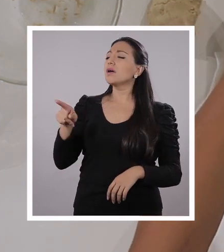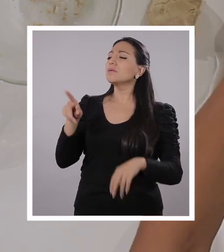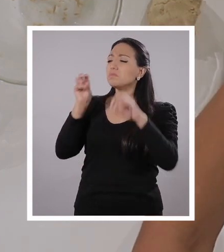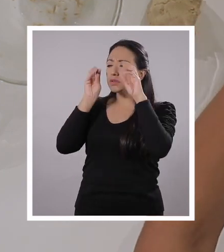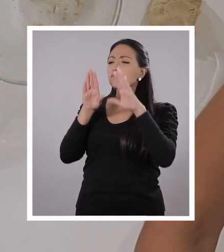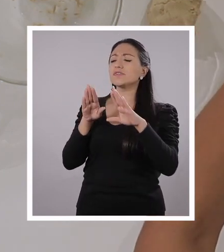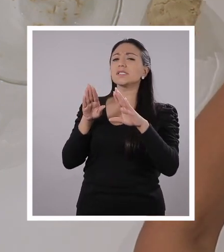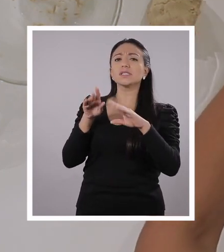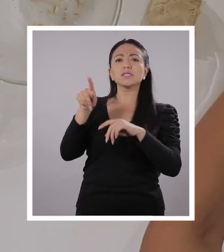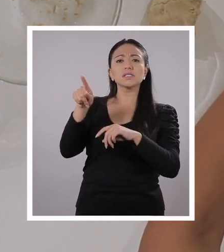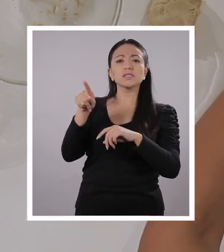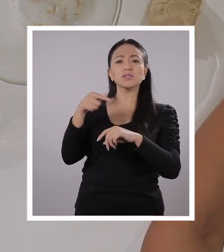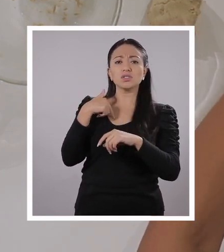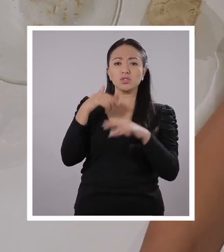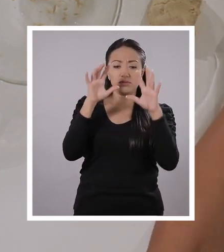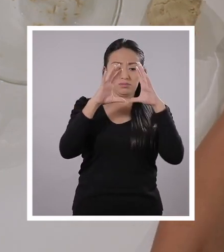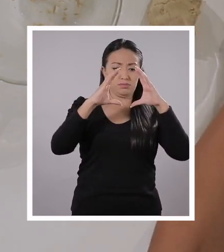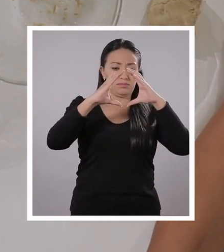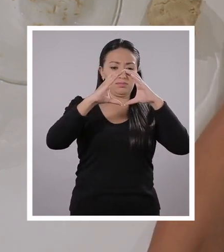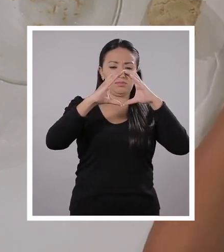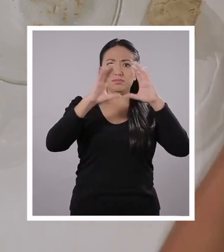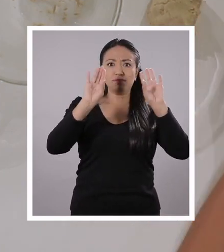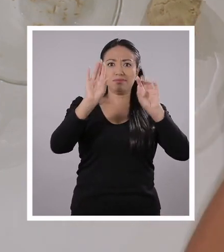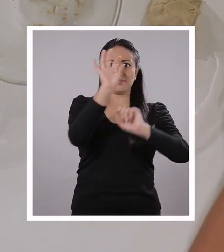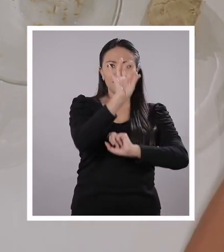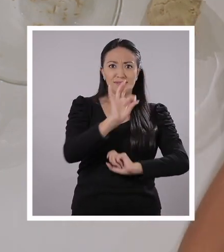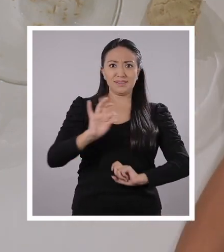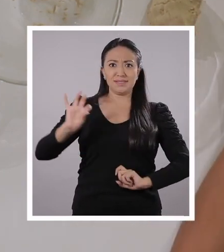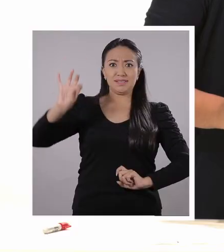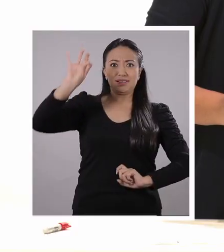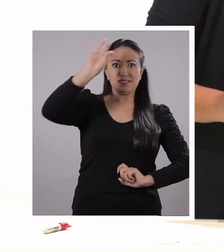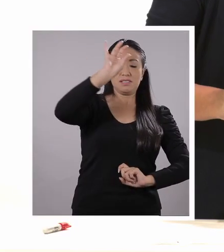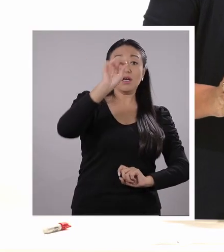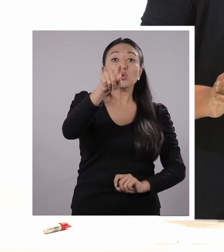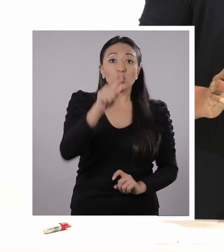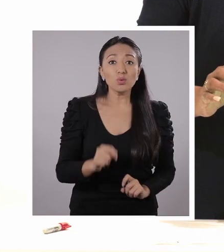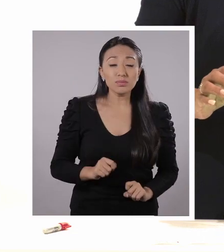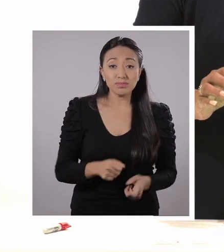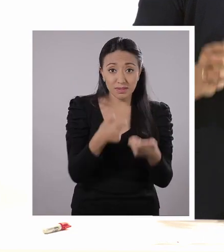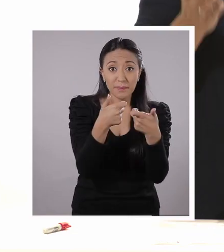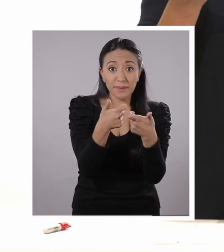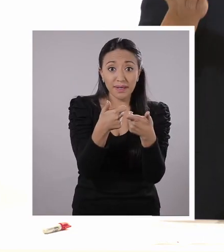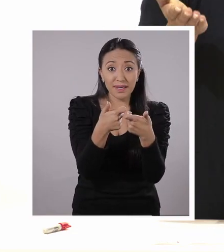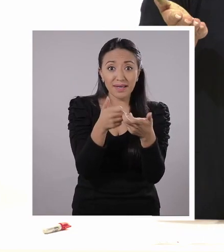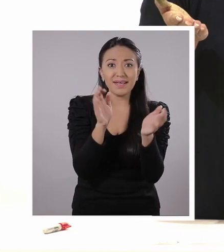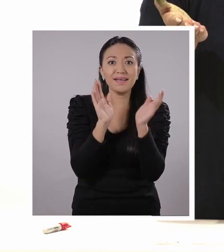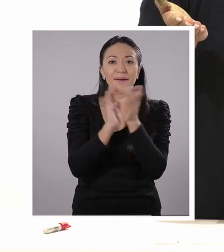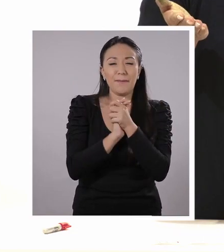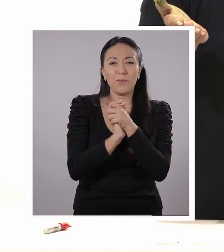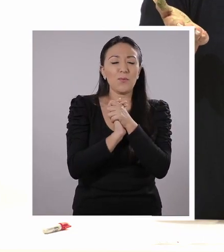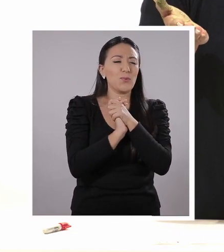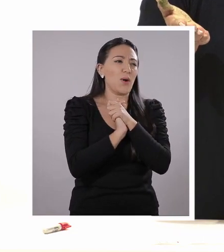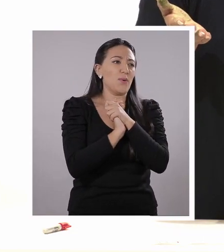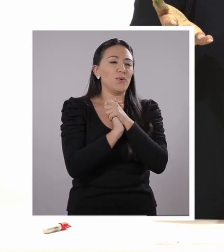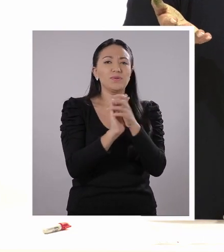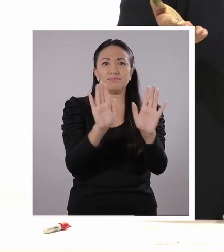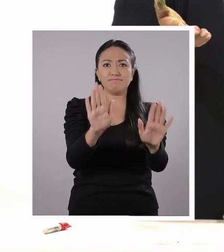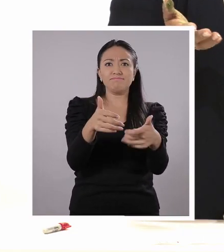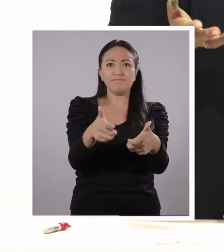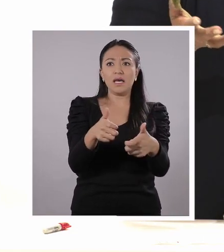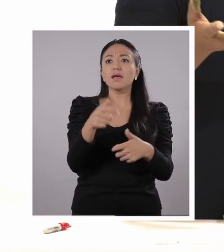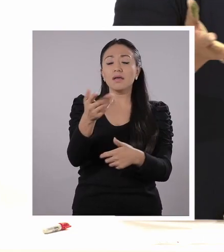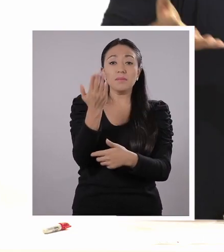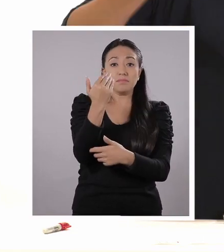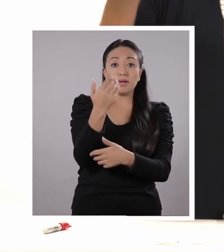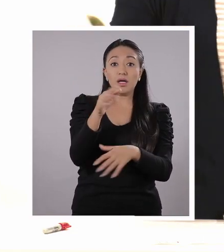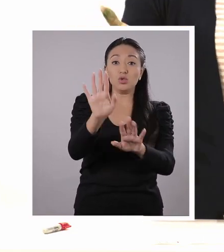Eso. Profe. Mande. Aquí tengo mi círculo. ¡Wow! Perfecto. Chicos, ¿cómo les fue? ¡Bien!